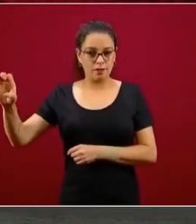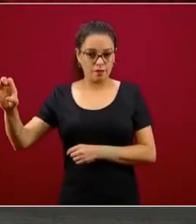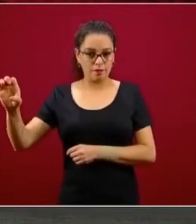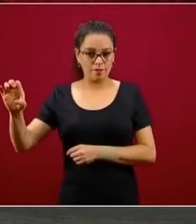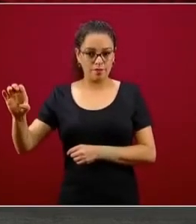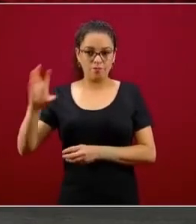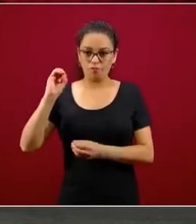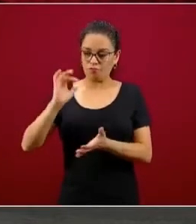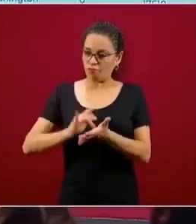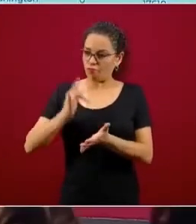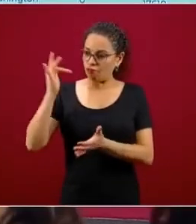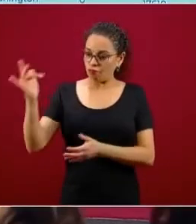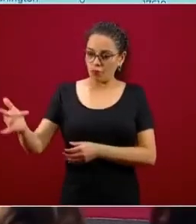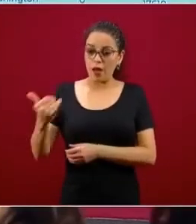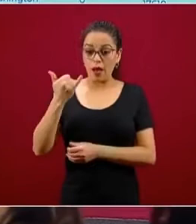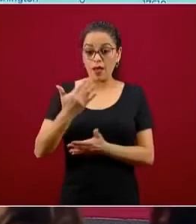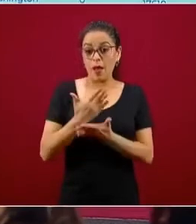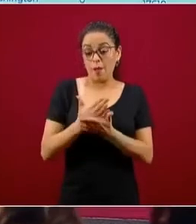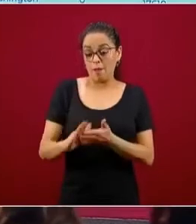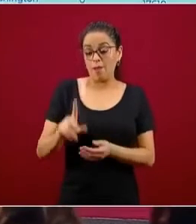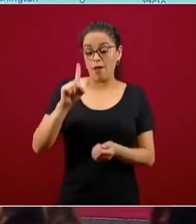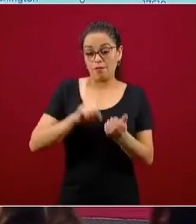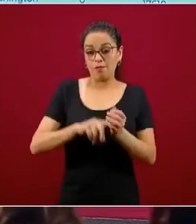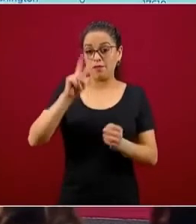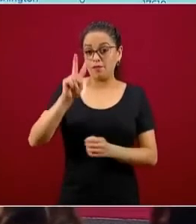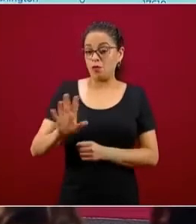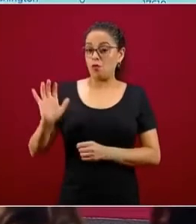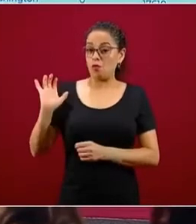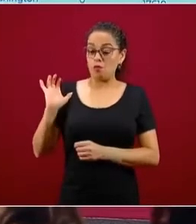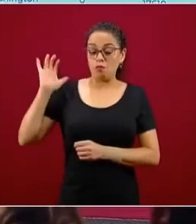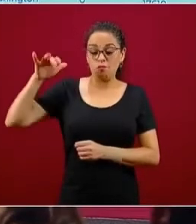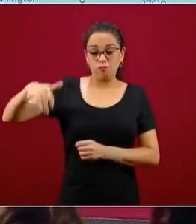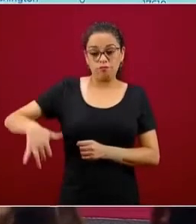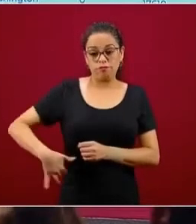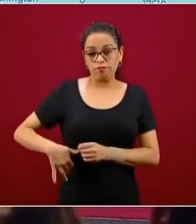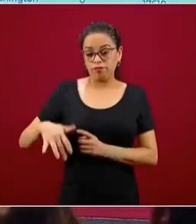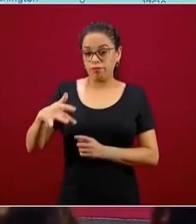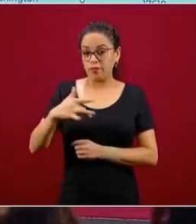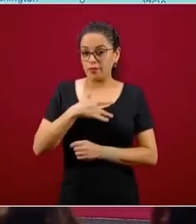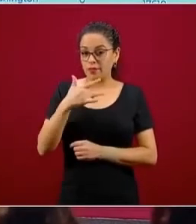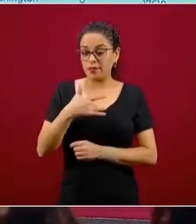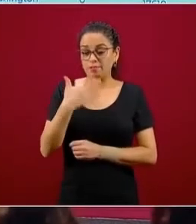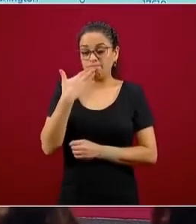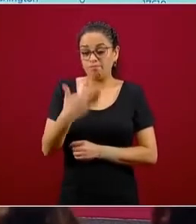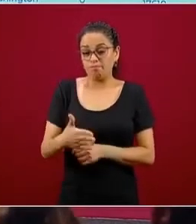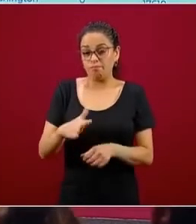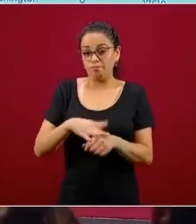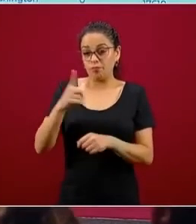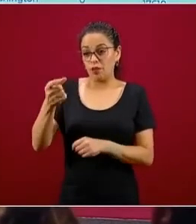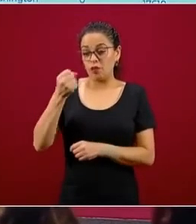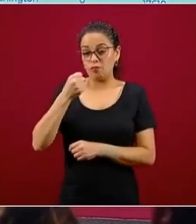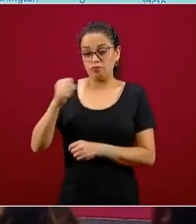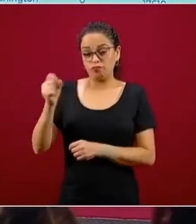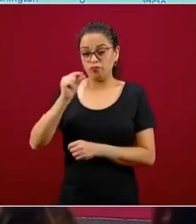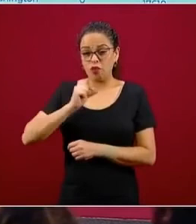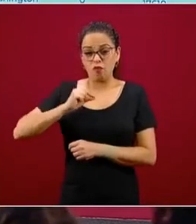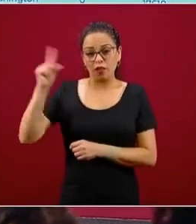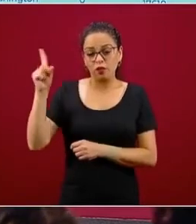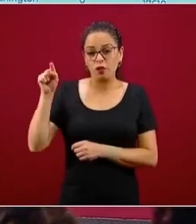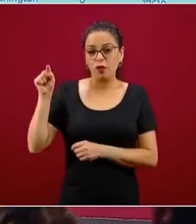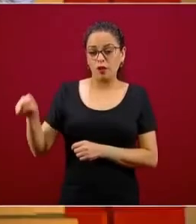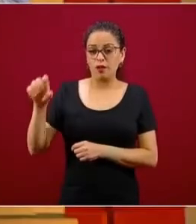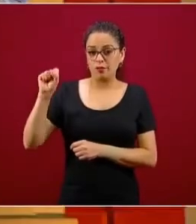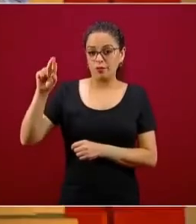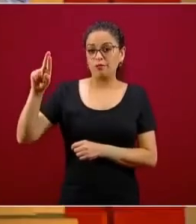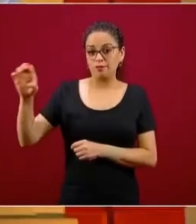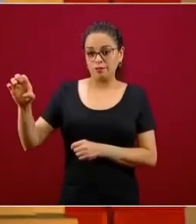siempre, del enorme orgullo que sentimos por el Servicio Exterior Mexicano, que contribuye también a generar